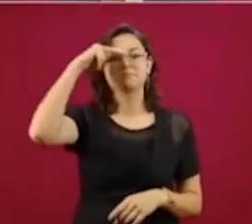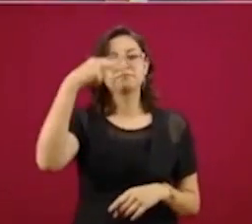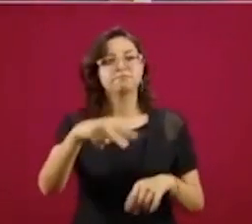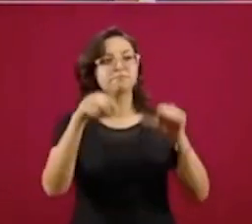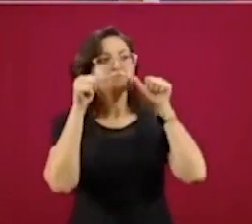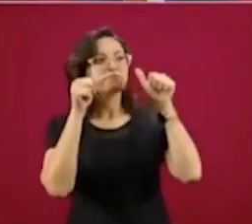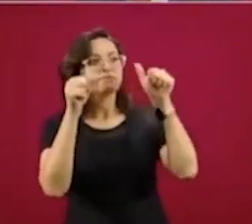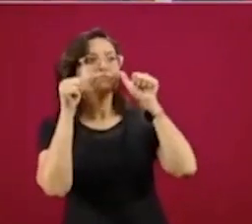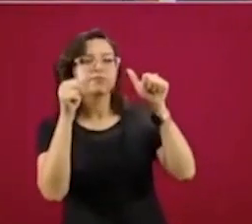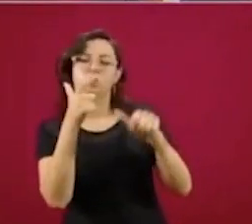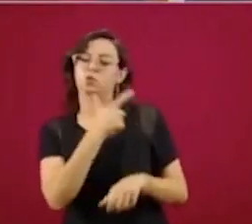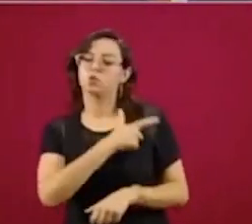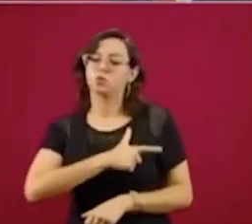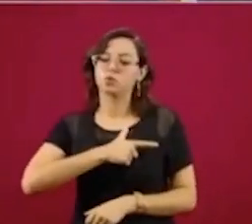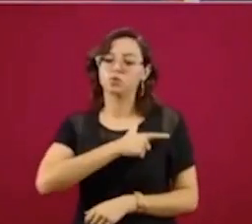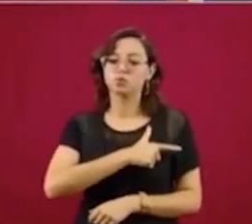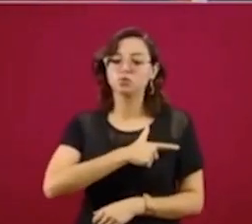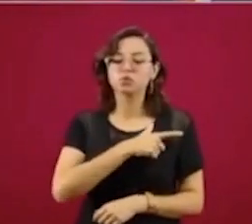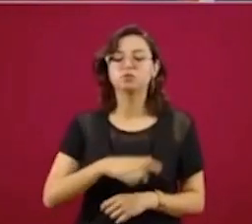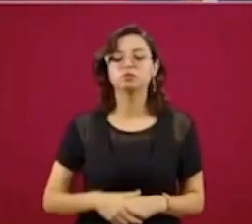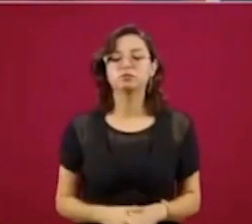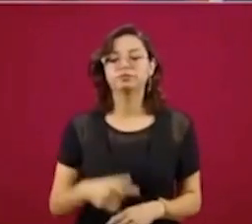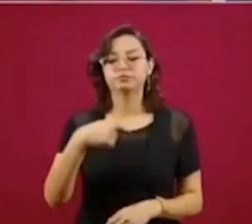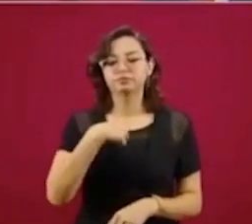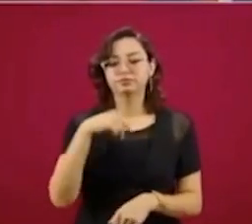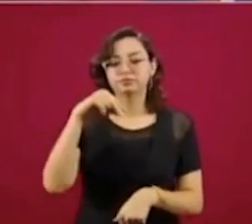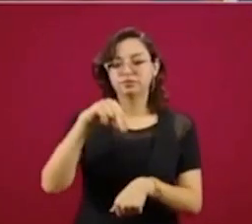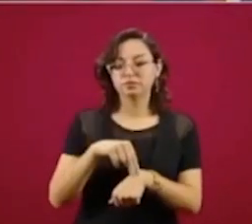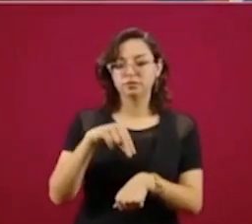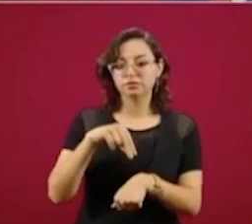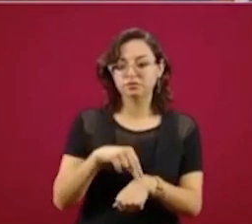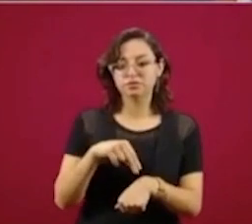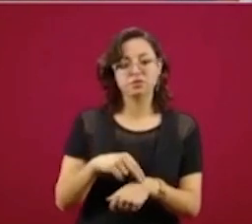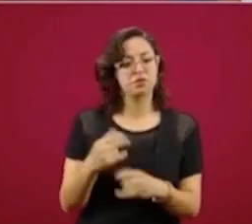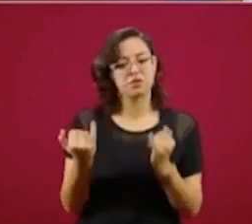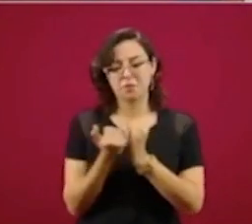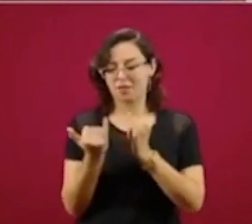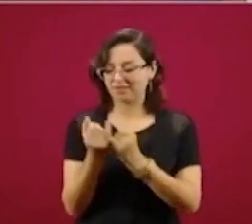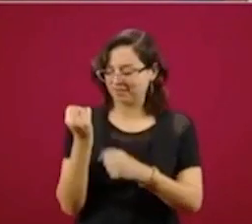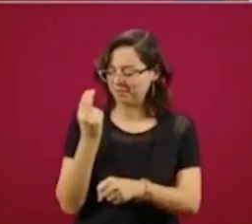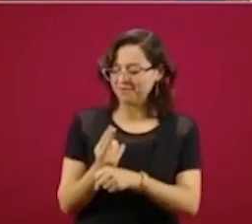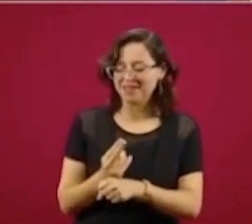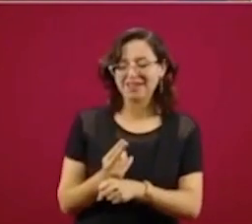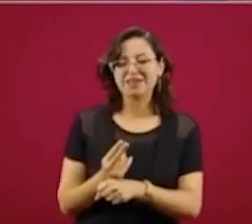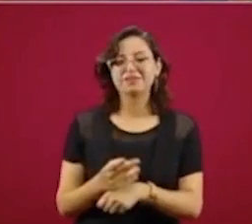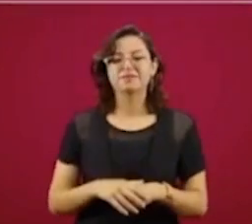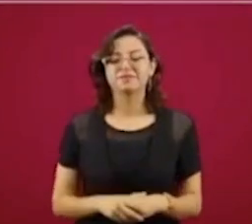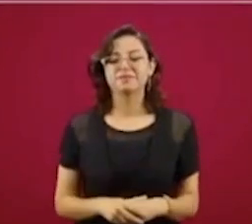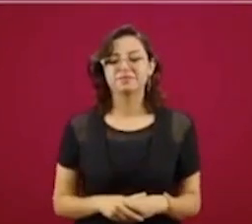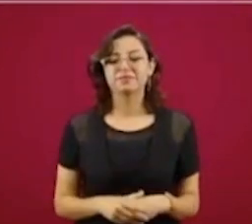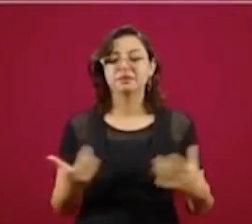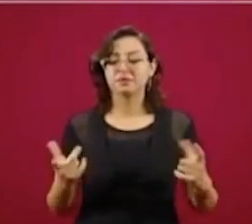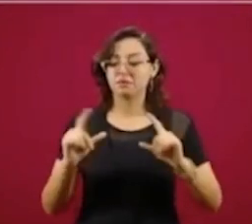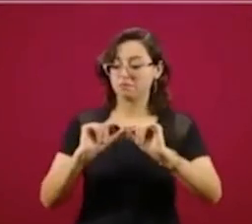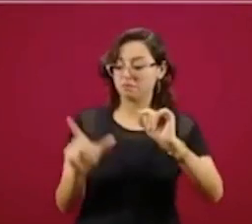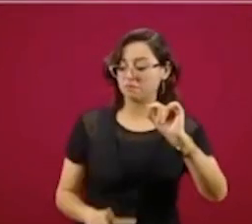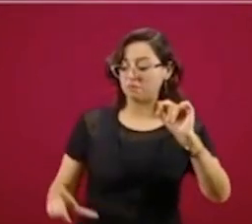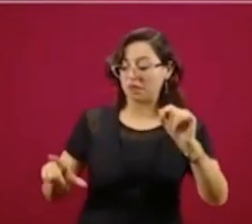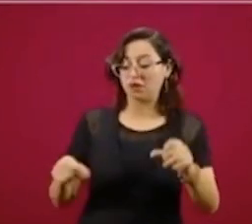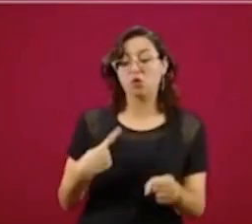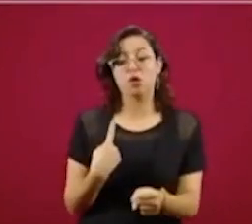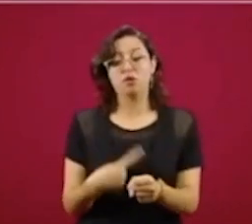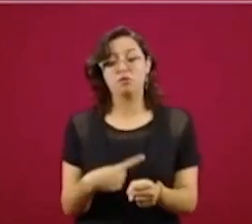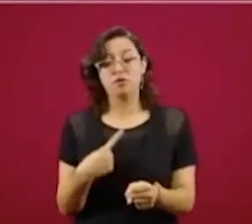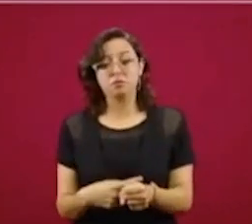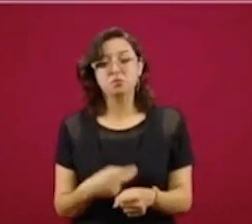Como médico, pues les informo temprano, como deben ser los informes médicos, que el paciente, México,